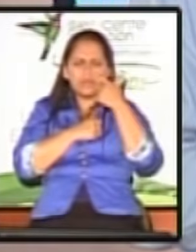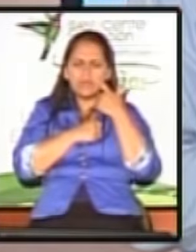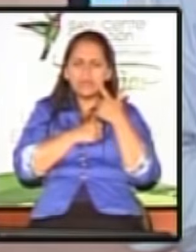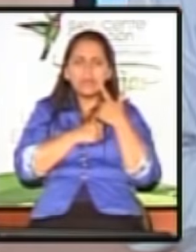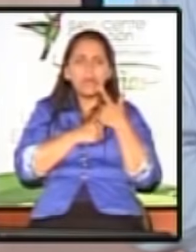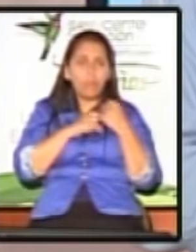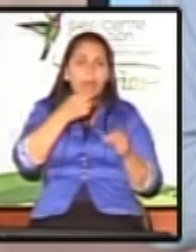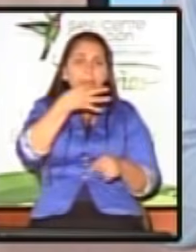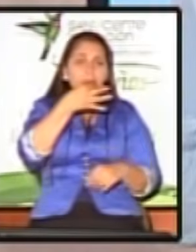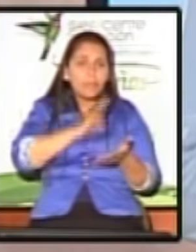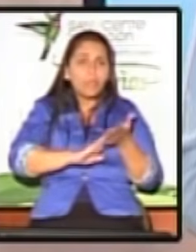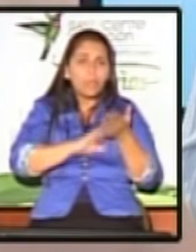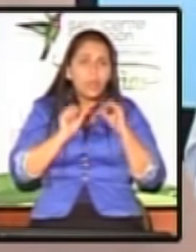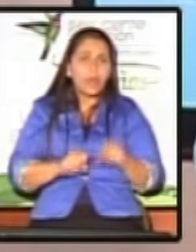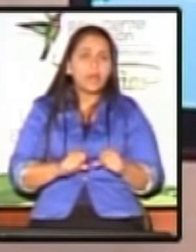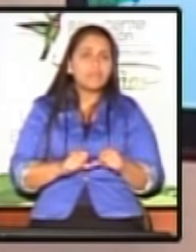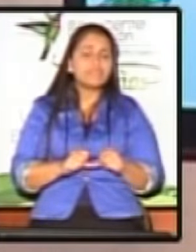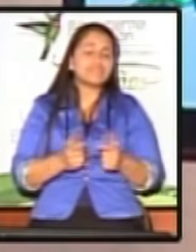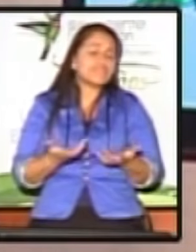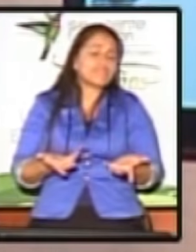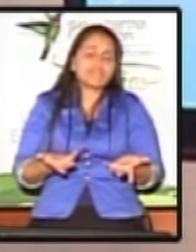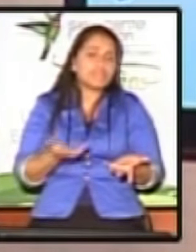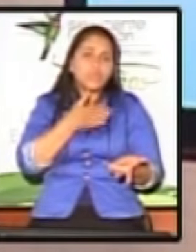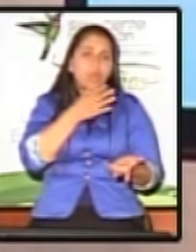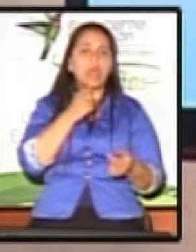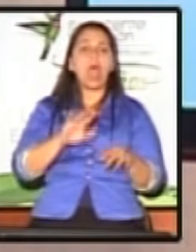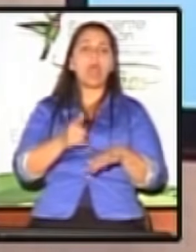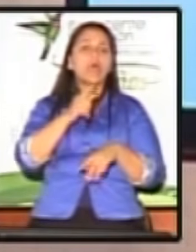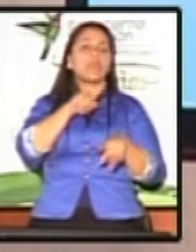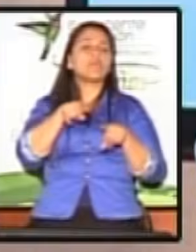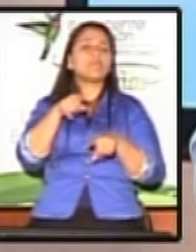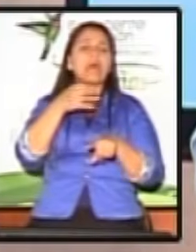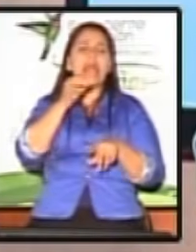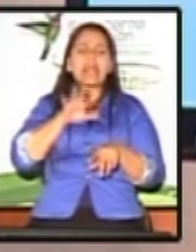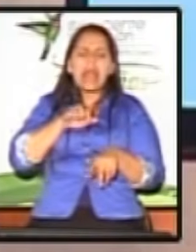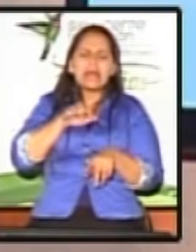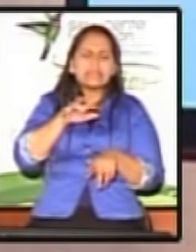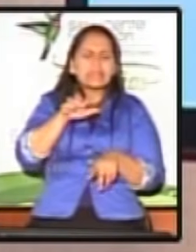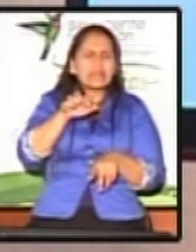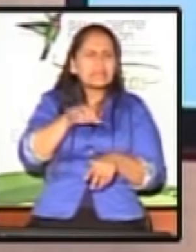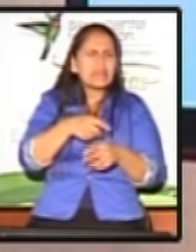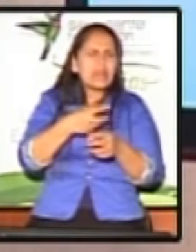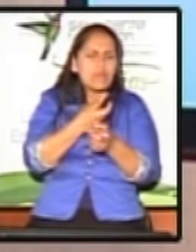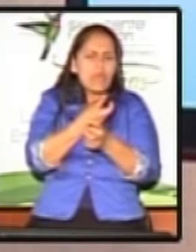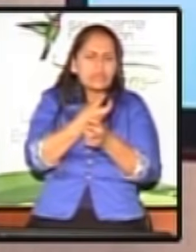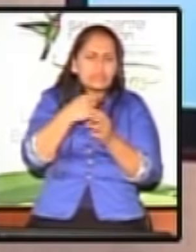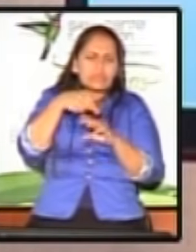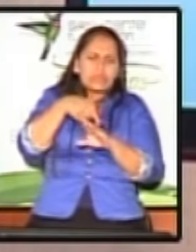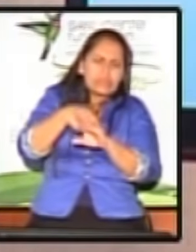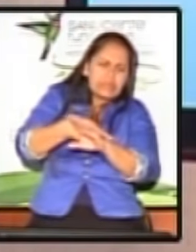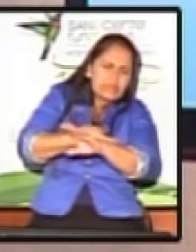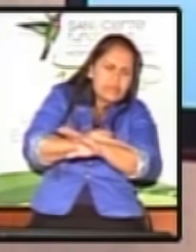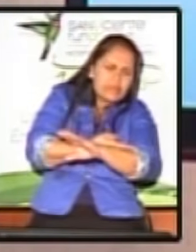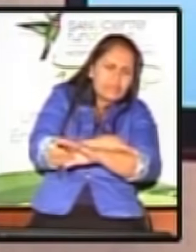tienen una metástasis ósea, metastásica de una enfermedad de mama, y el dolor más allá del hueso doliente es la